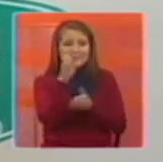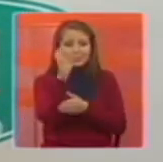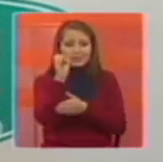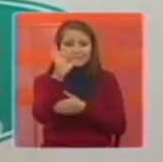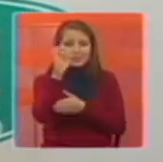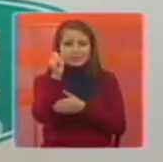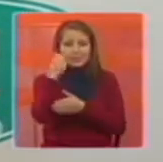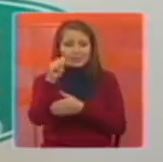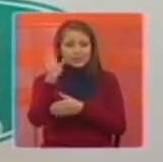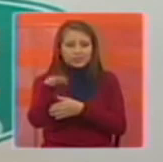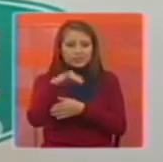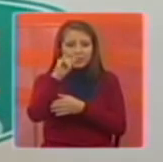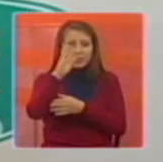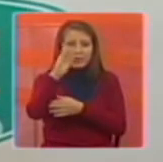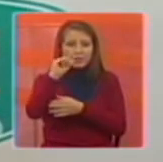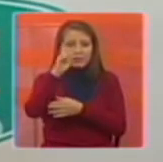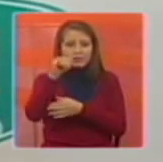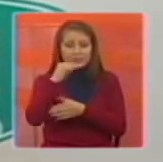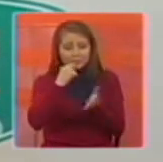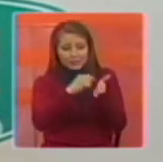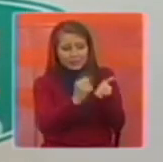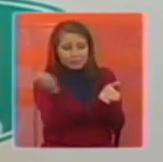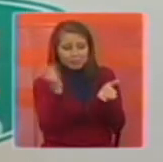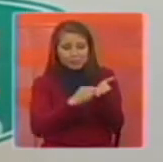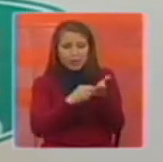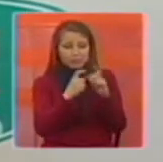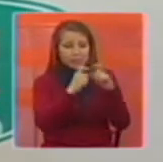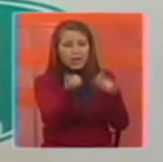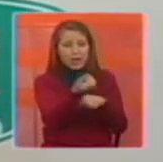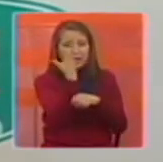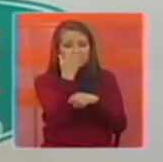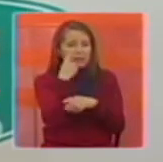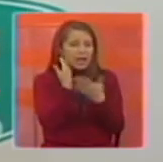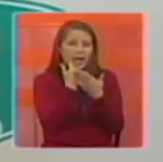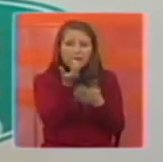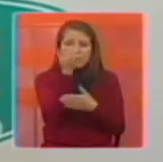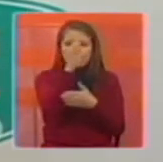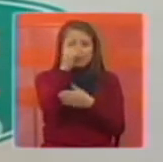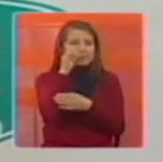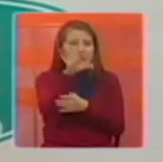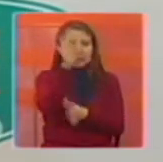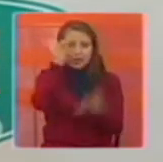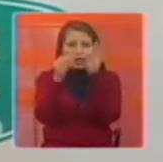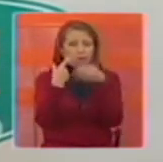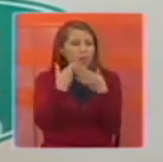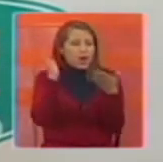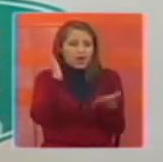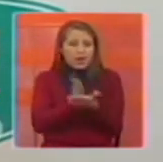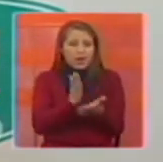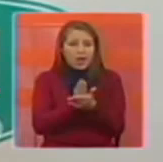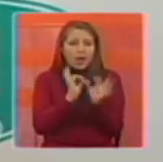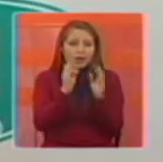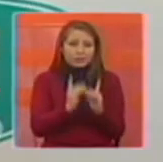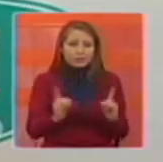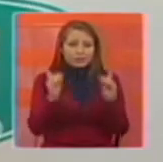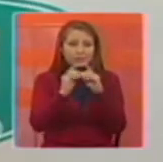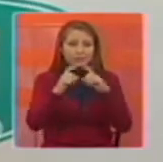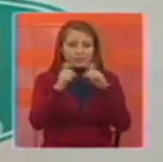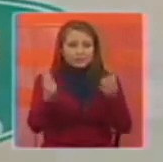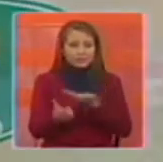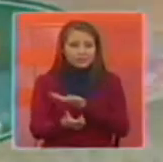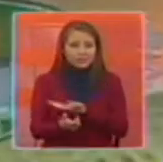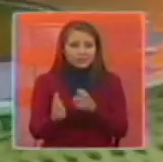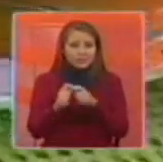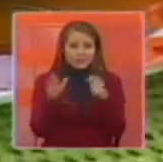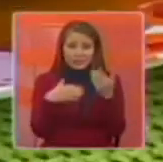Viachi, usted puede ver cualquier plato o nos puede escribir a nuestro correo electrónico recetasdeviachi@telerama.es.